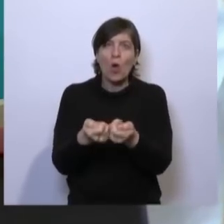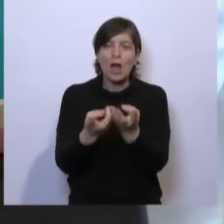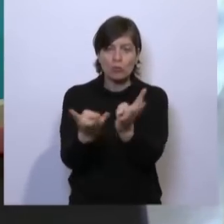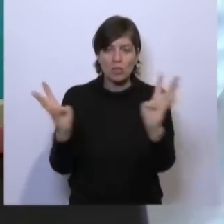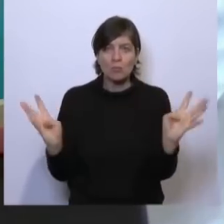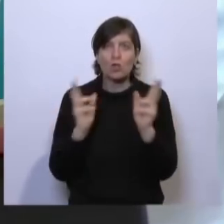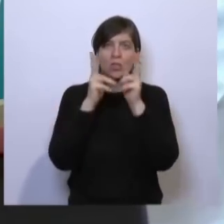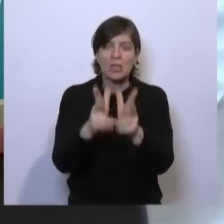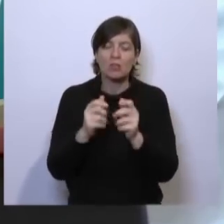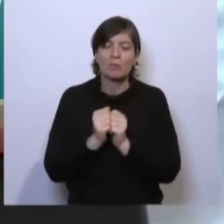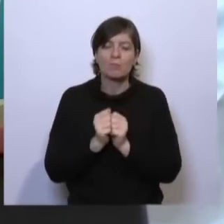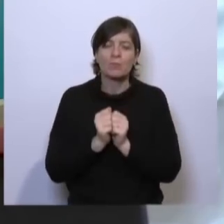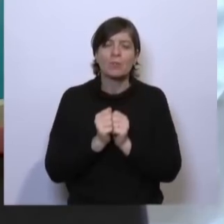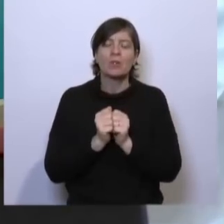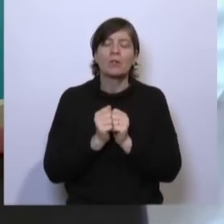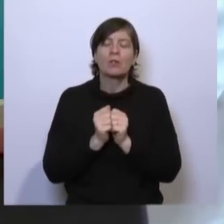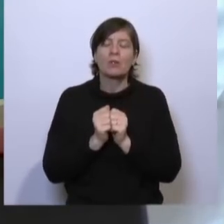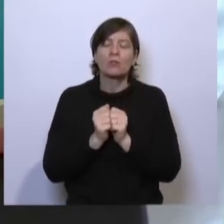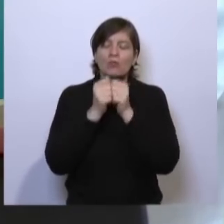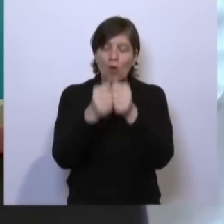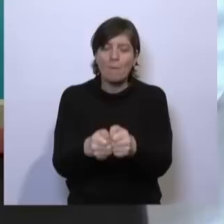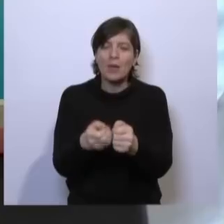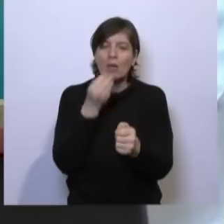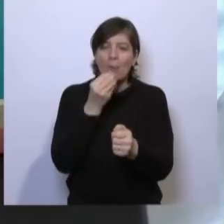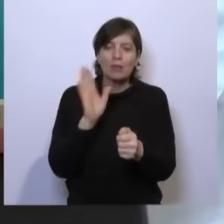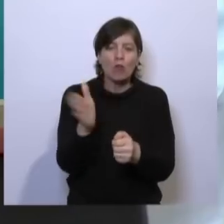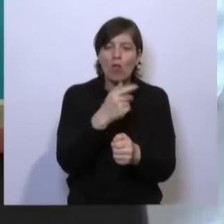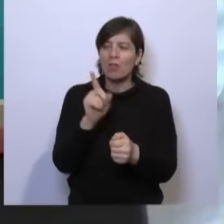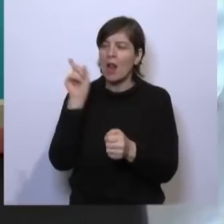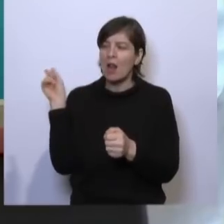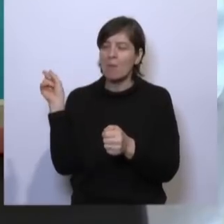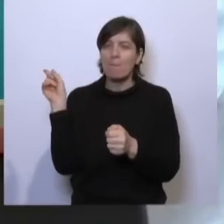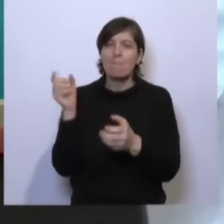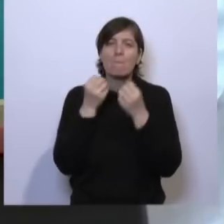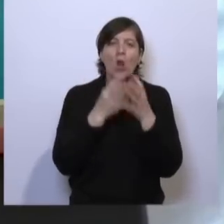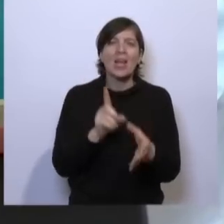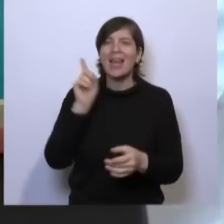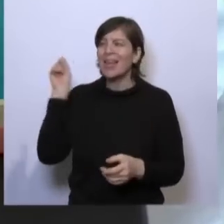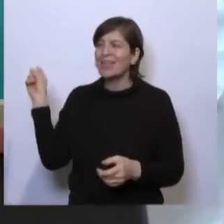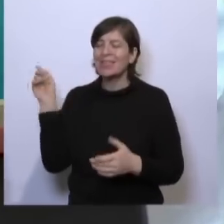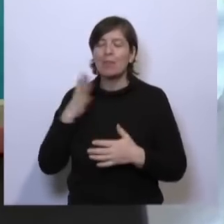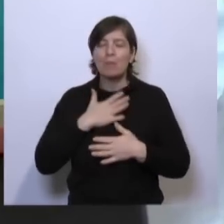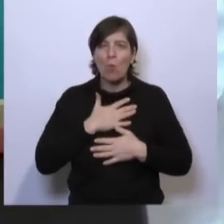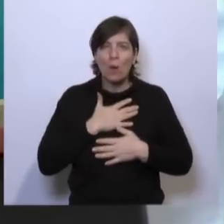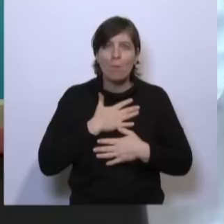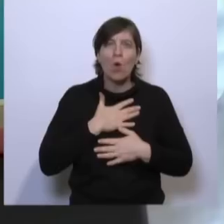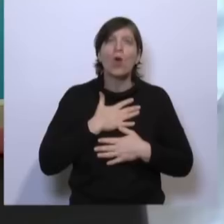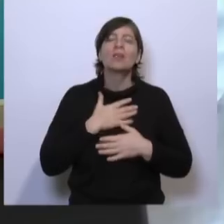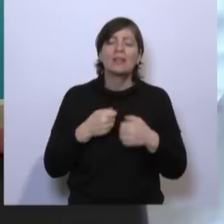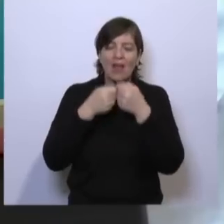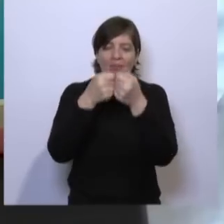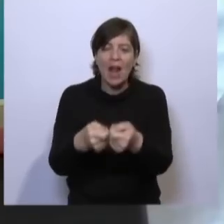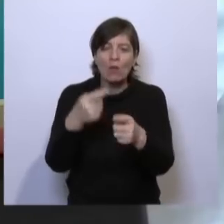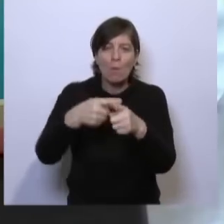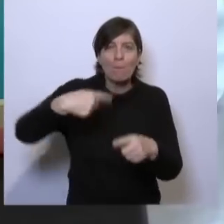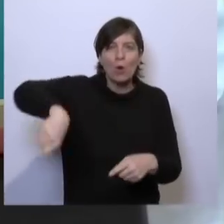sus discípulos diciendo: tomen y coman todos de él, porque esto es mi cuerpo que